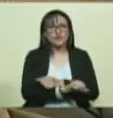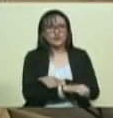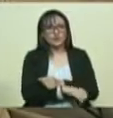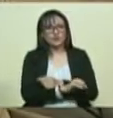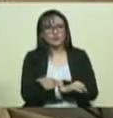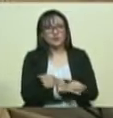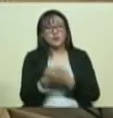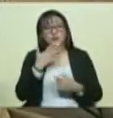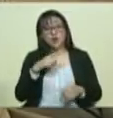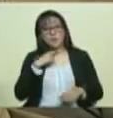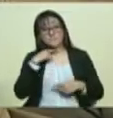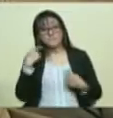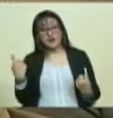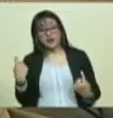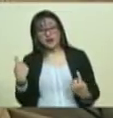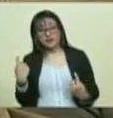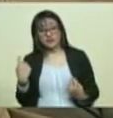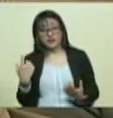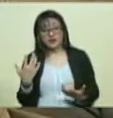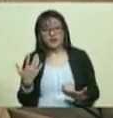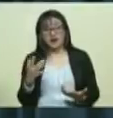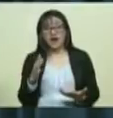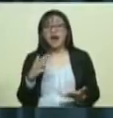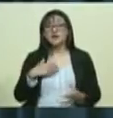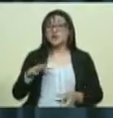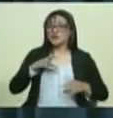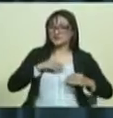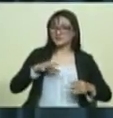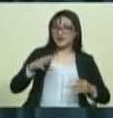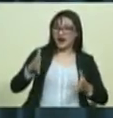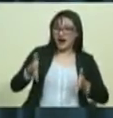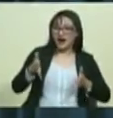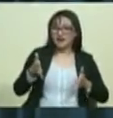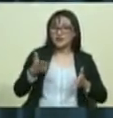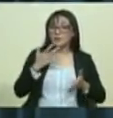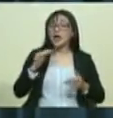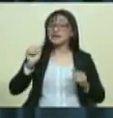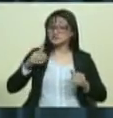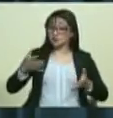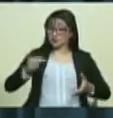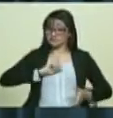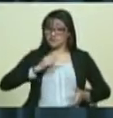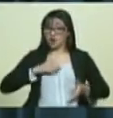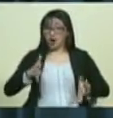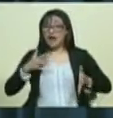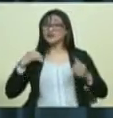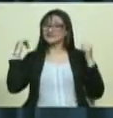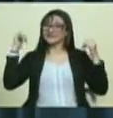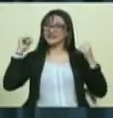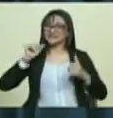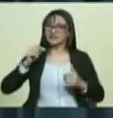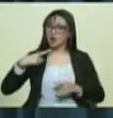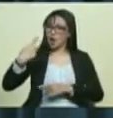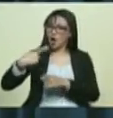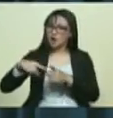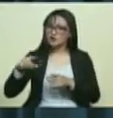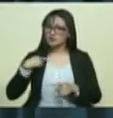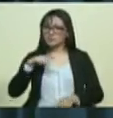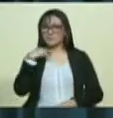si pierde no reconoce que perdió el partido de fútbol pero si gana si celebra la victoria nosotros